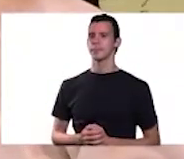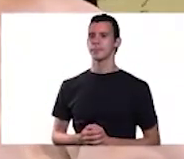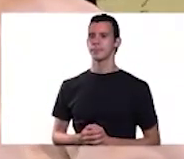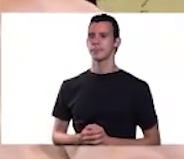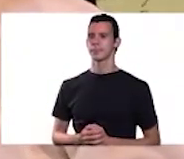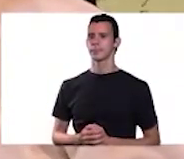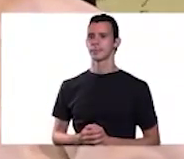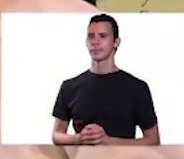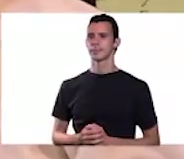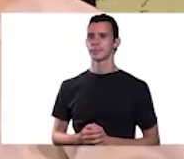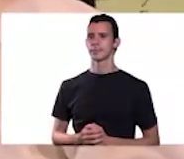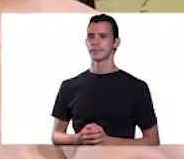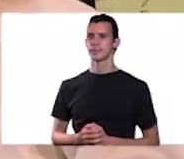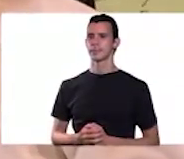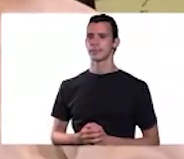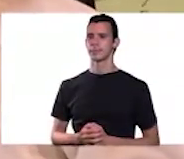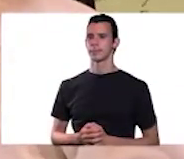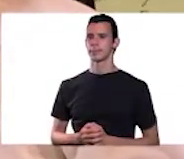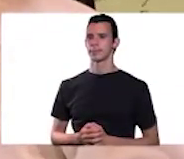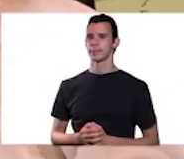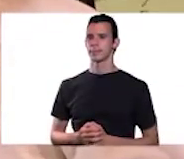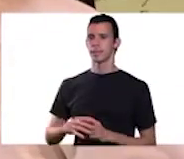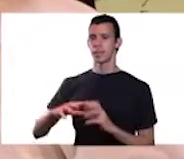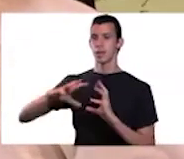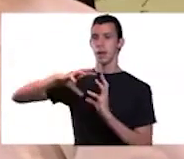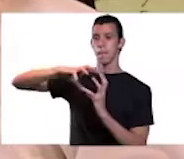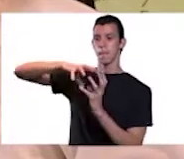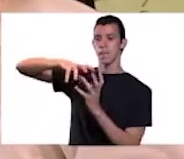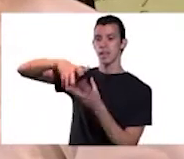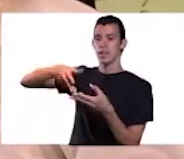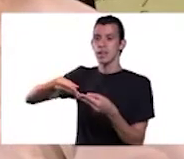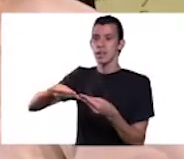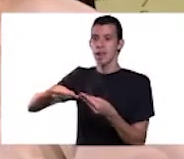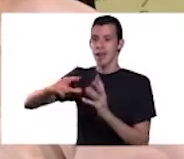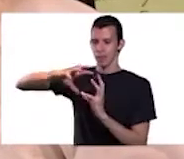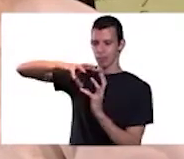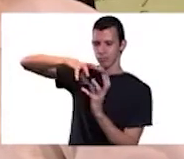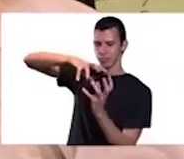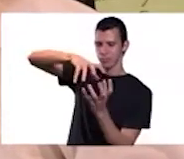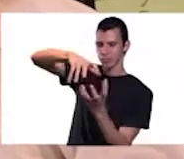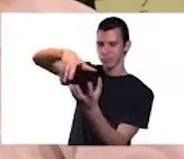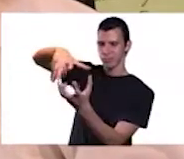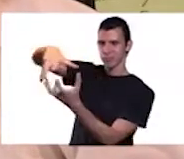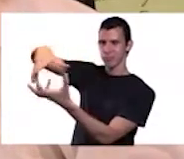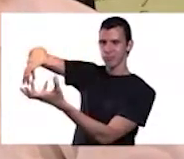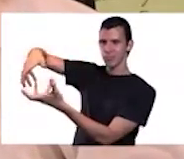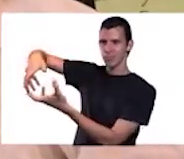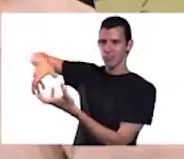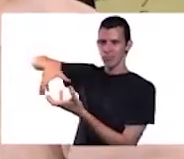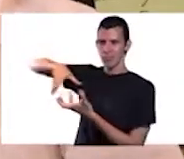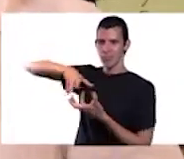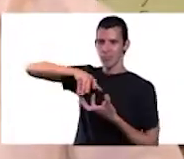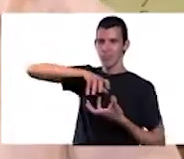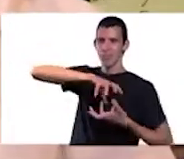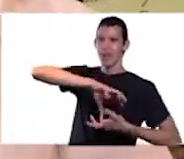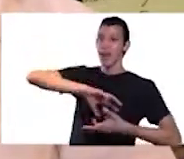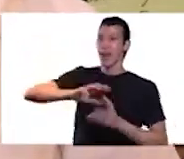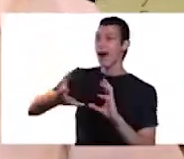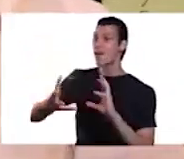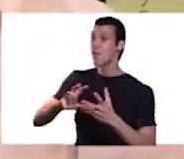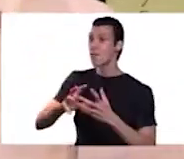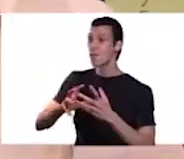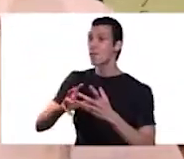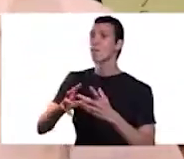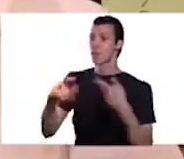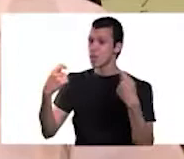es caracterizar los movimientos de rotación de la Tierra, destacando sus consecuencias. O sea, cuando hablemos